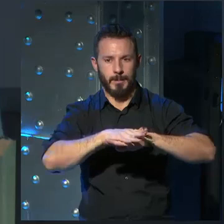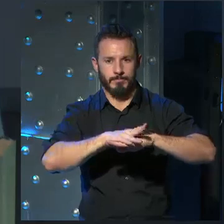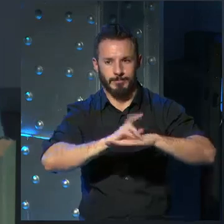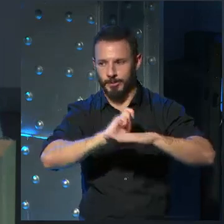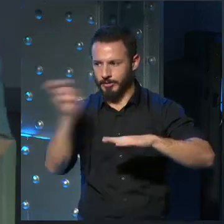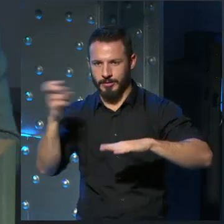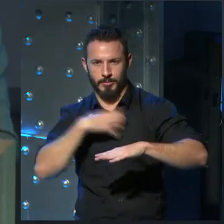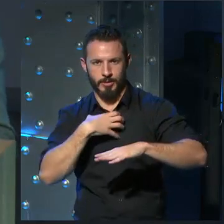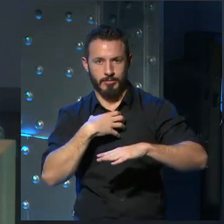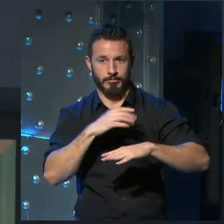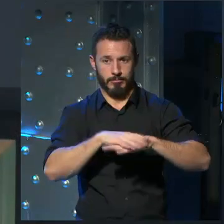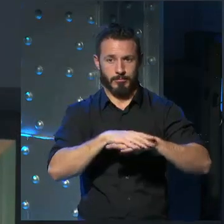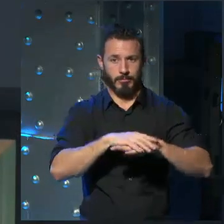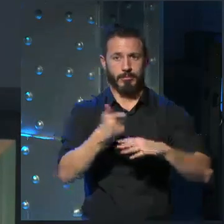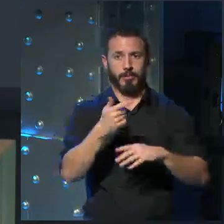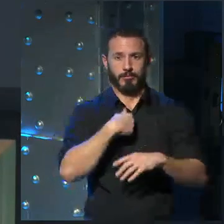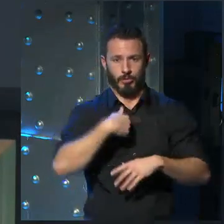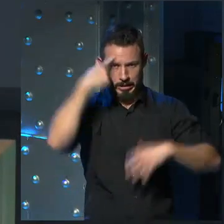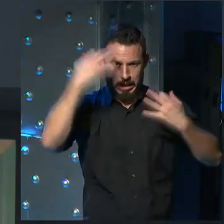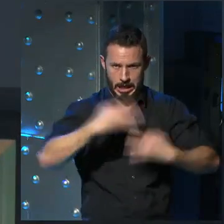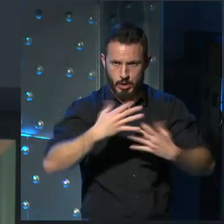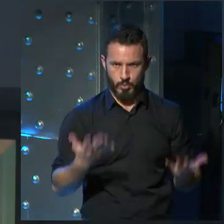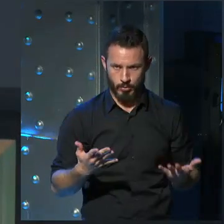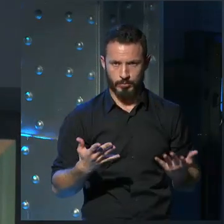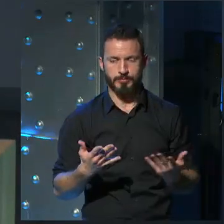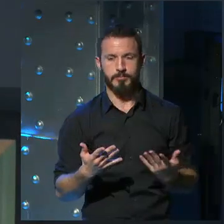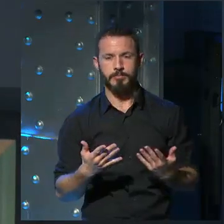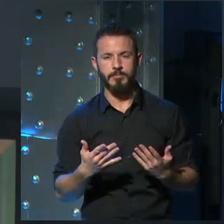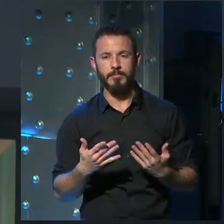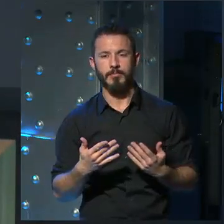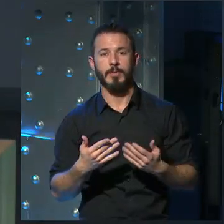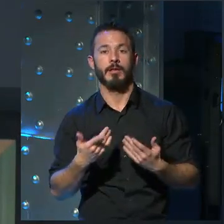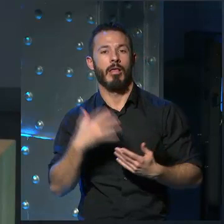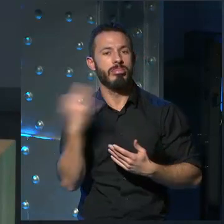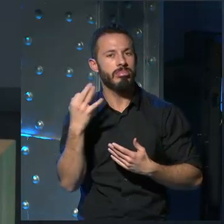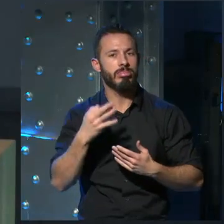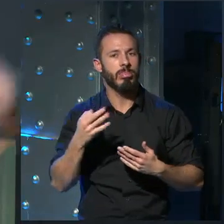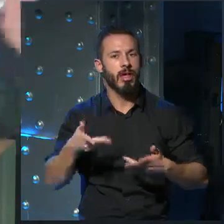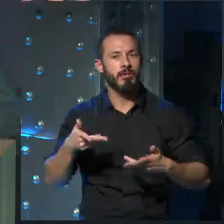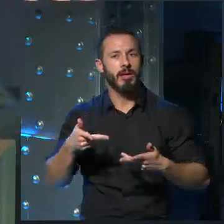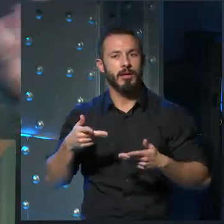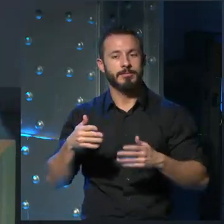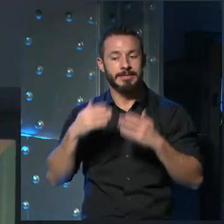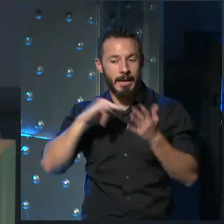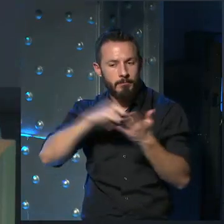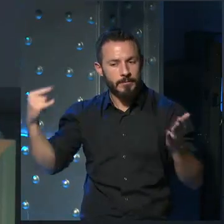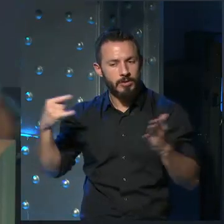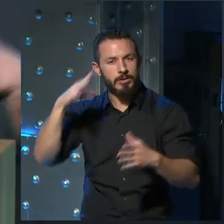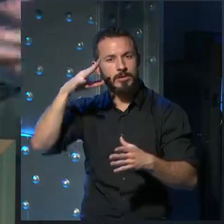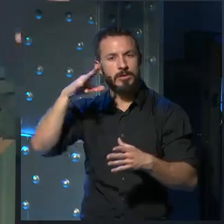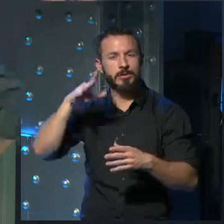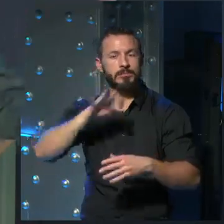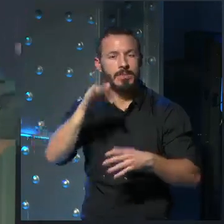una de mis gorras lo digo porque creo en ello, parte de la habilitación para que ocurra parte de una tecnología y de